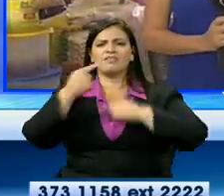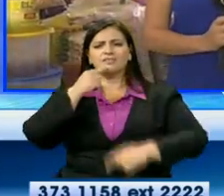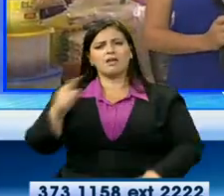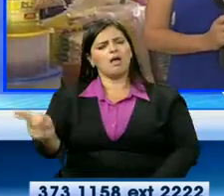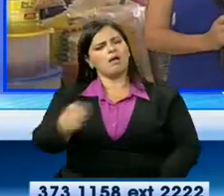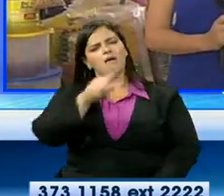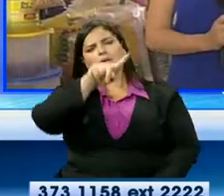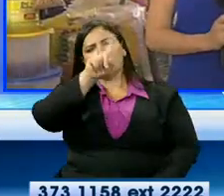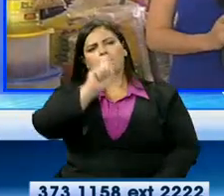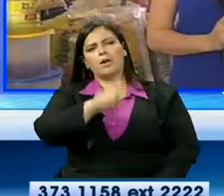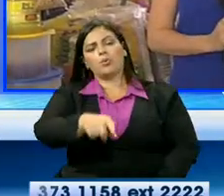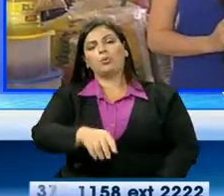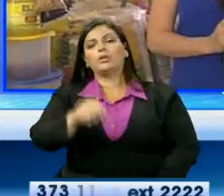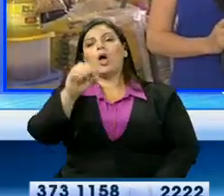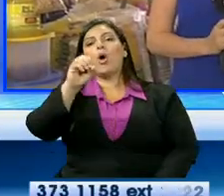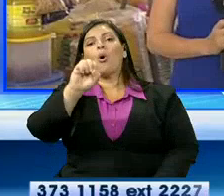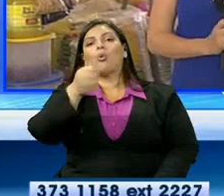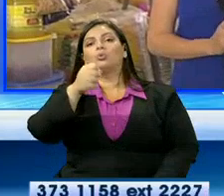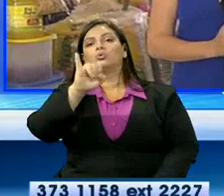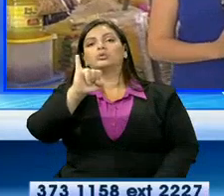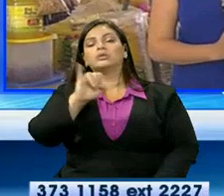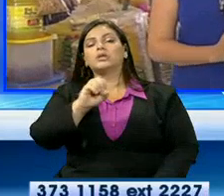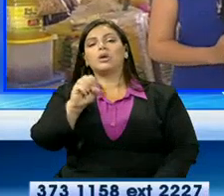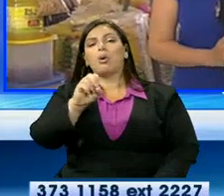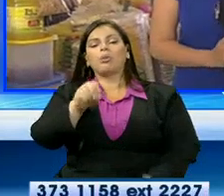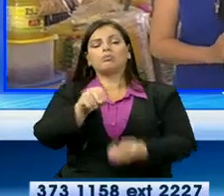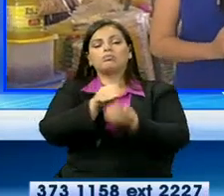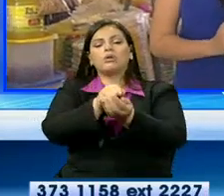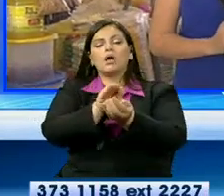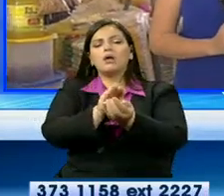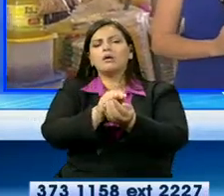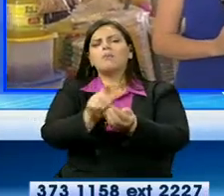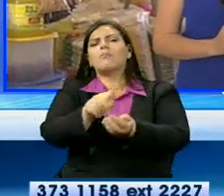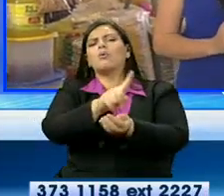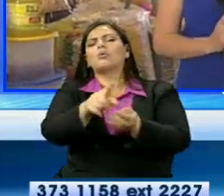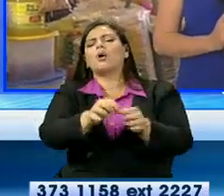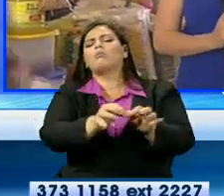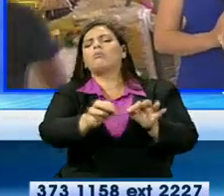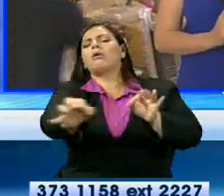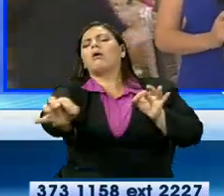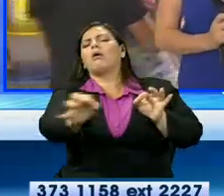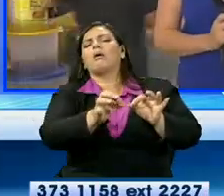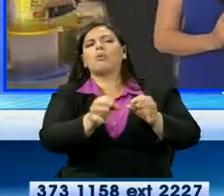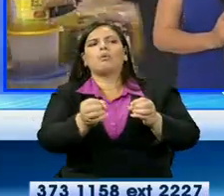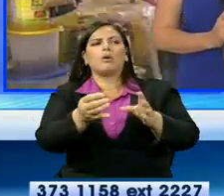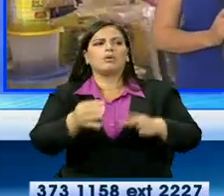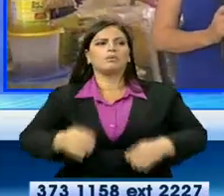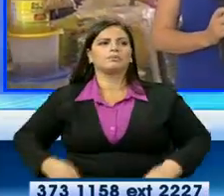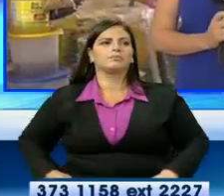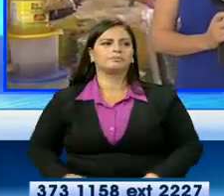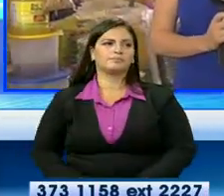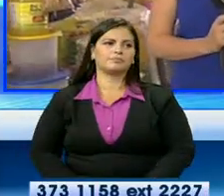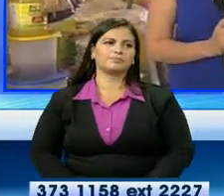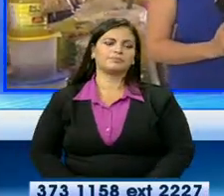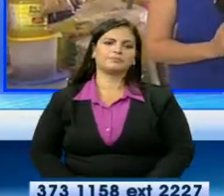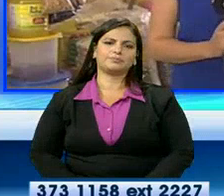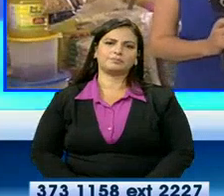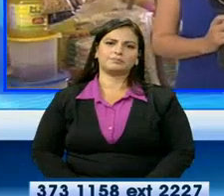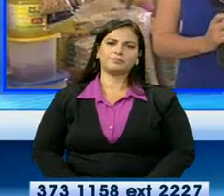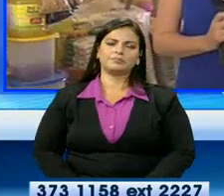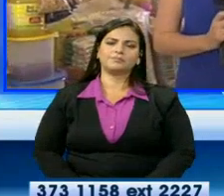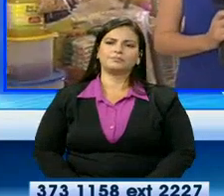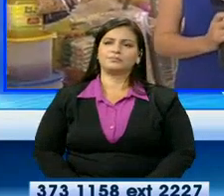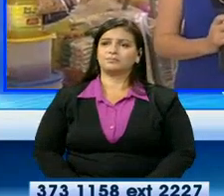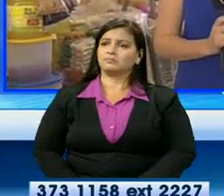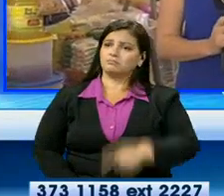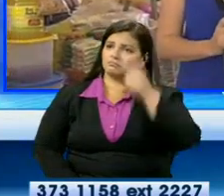está más caro de lo que a él le venden normalmente. ¿Ya? Contarle que no sea ostión plástico. No. Ostión plástica